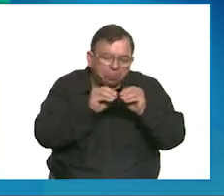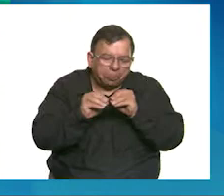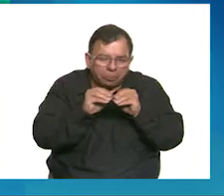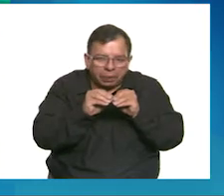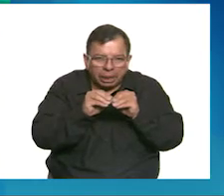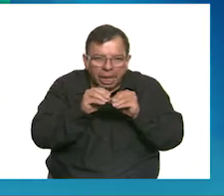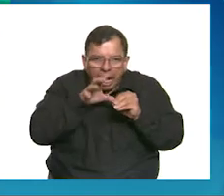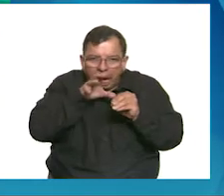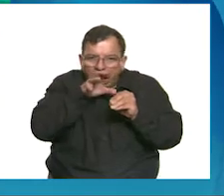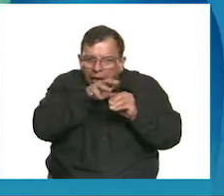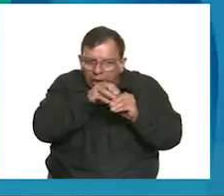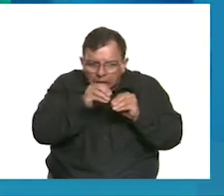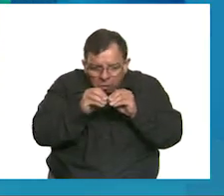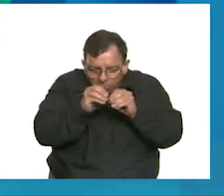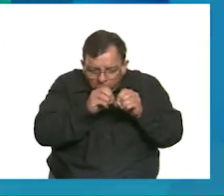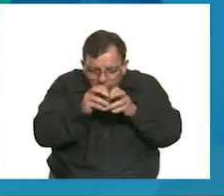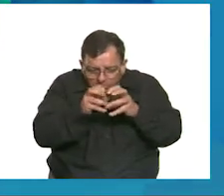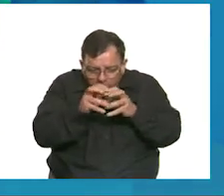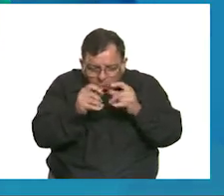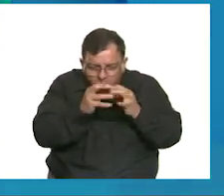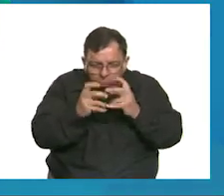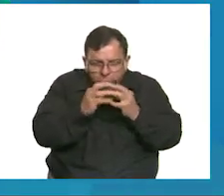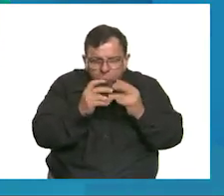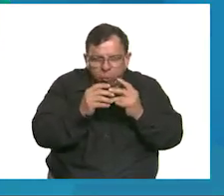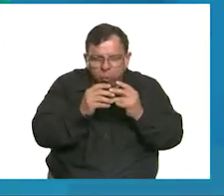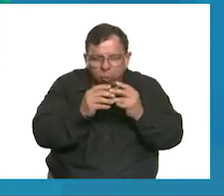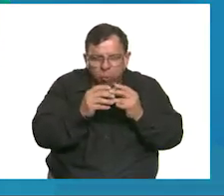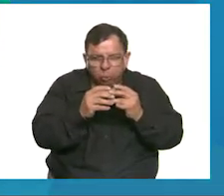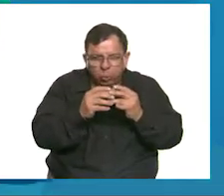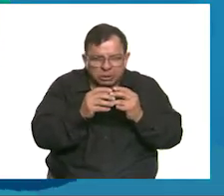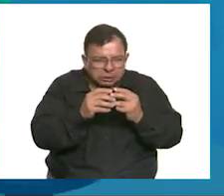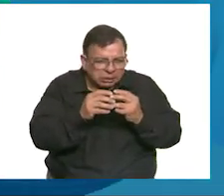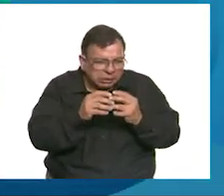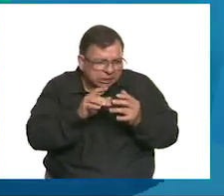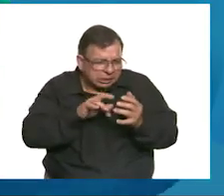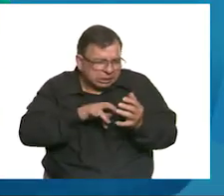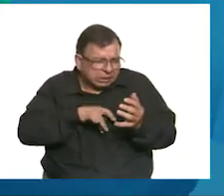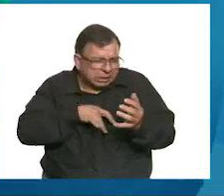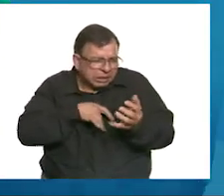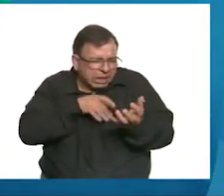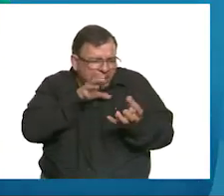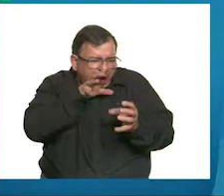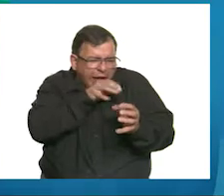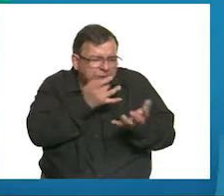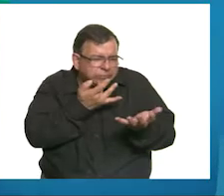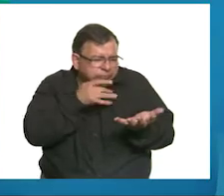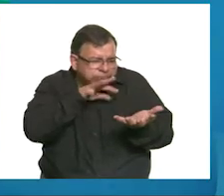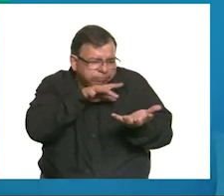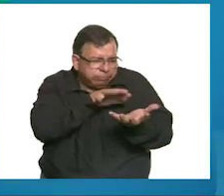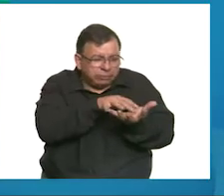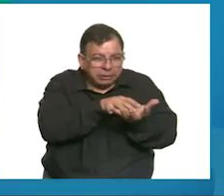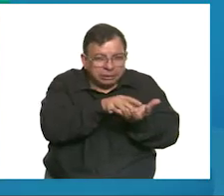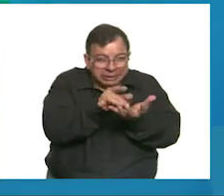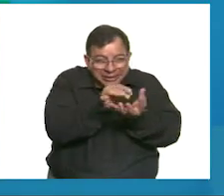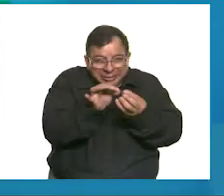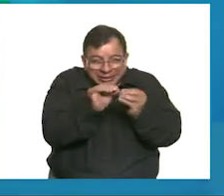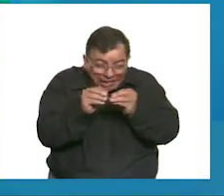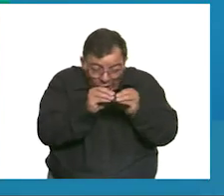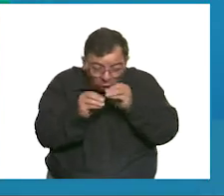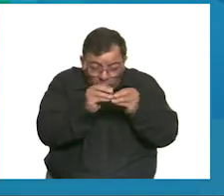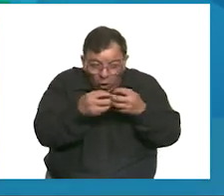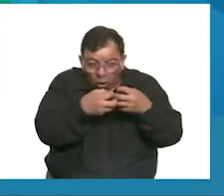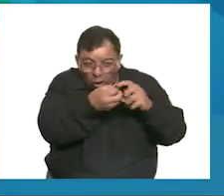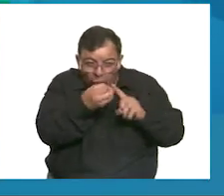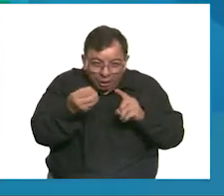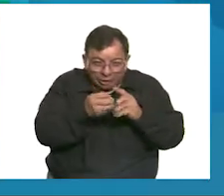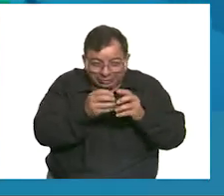hasta que las calientas y se empiezan a alborotar. Sientan el calor de reptilia. Las moléculas tratan de reacomodarse